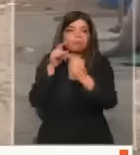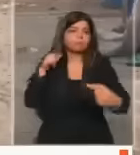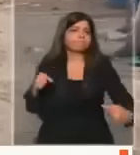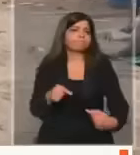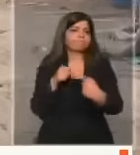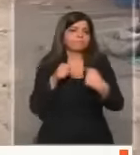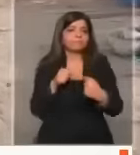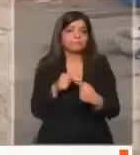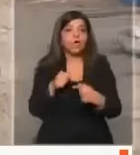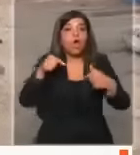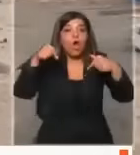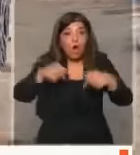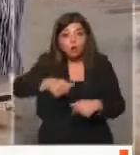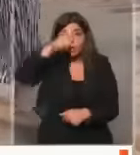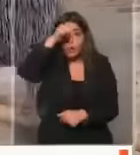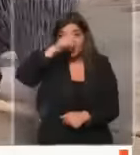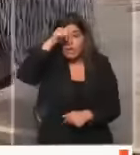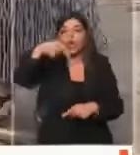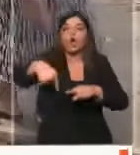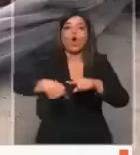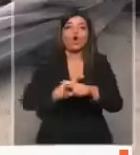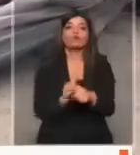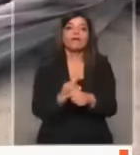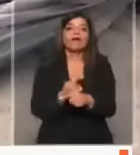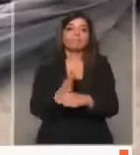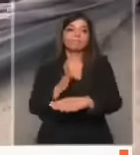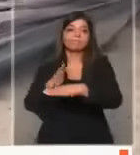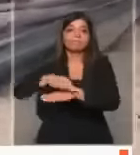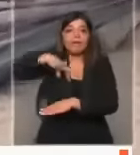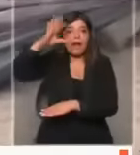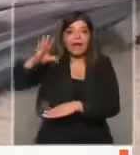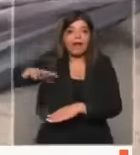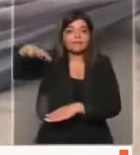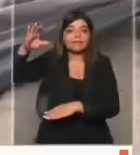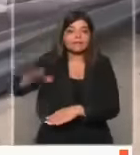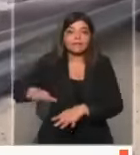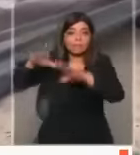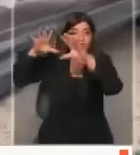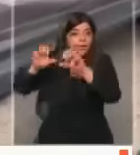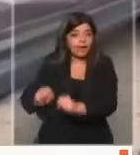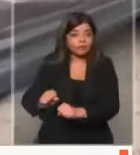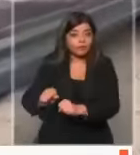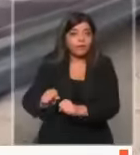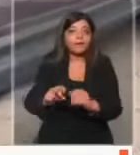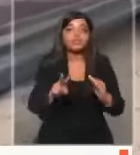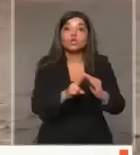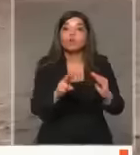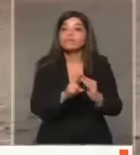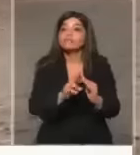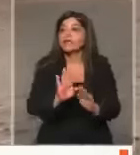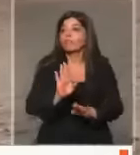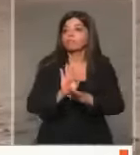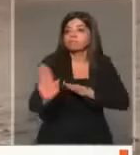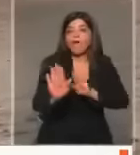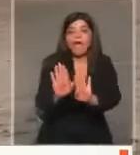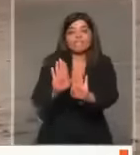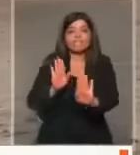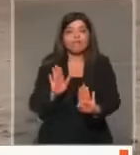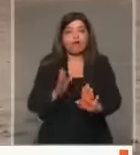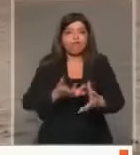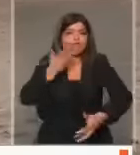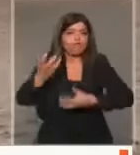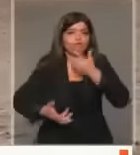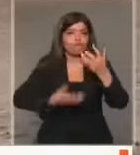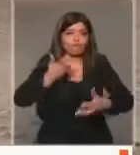Pero este domingo volvieron a intentar tomarse el cerro y nuevamente los vecinos lo evitaron, esta vez con fuego incluido. Incendiaron los materiales